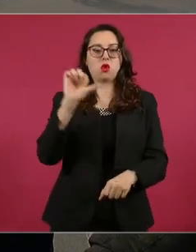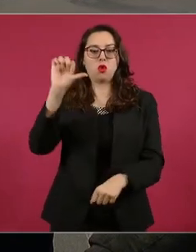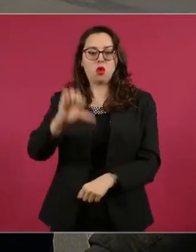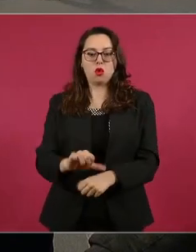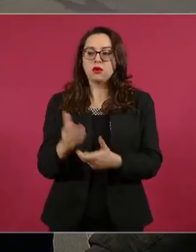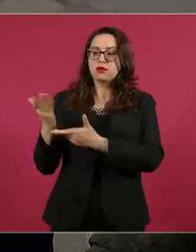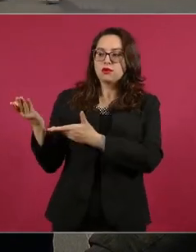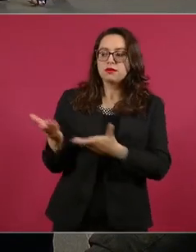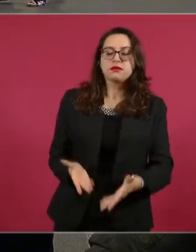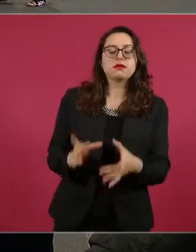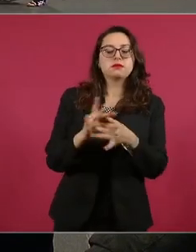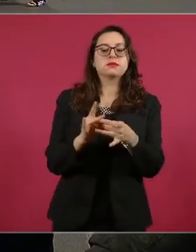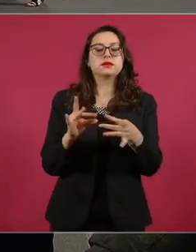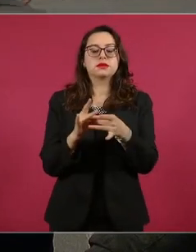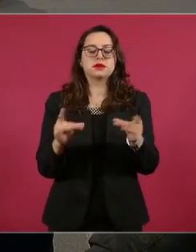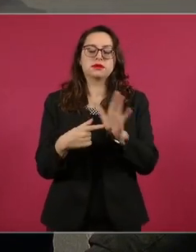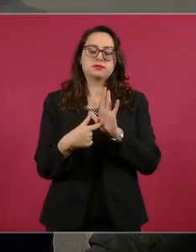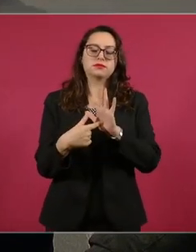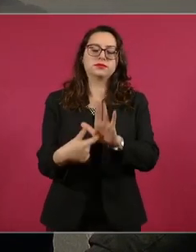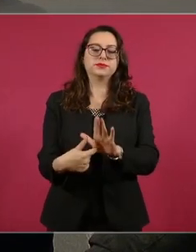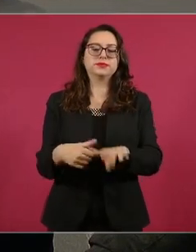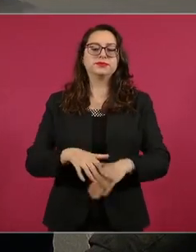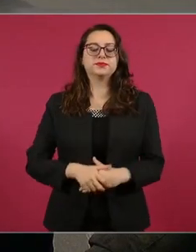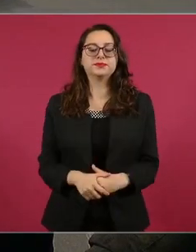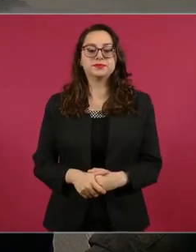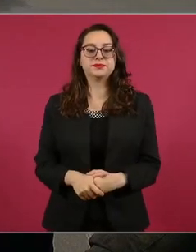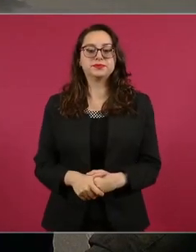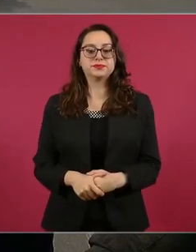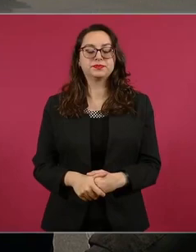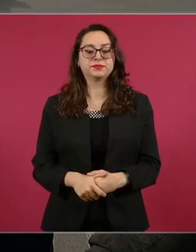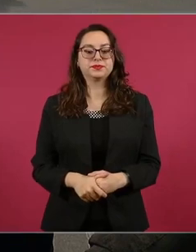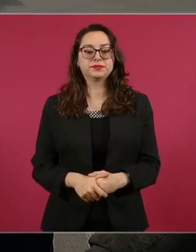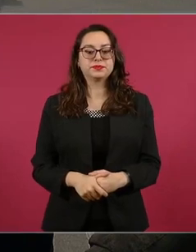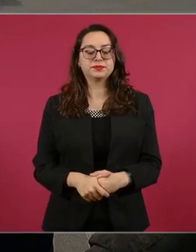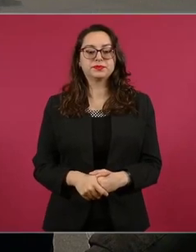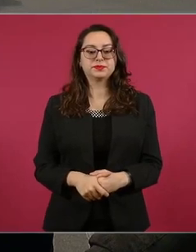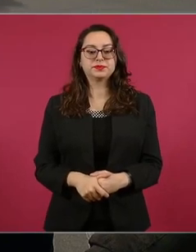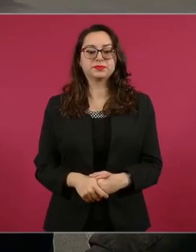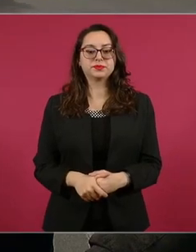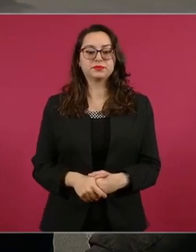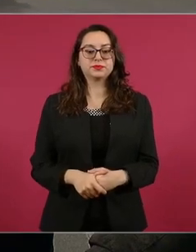secretaria. Con permiso, presidente. Adelante.